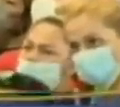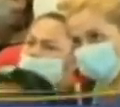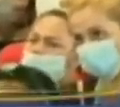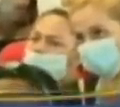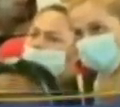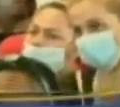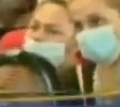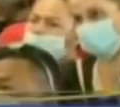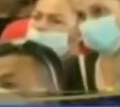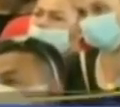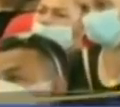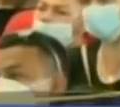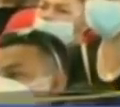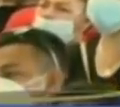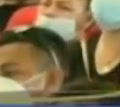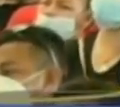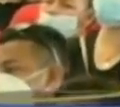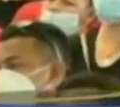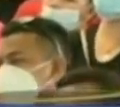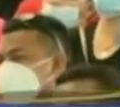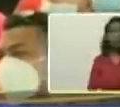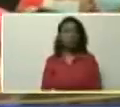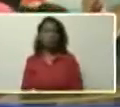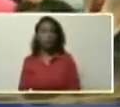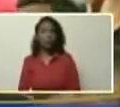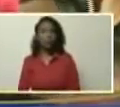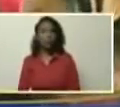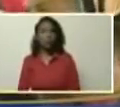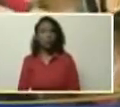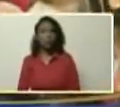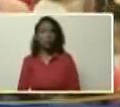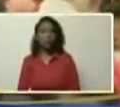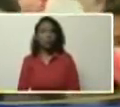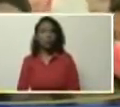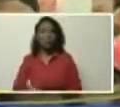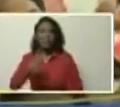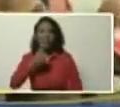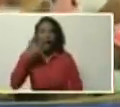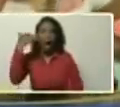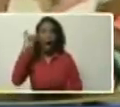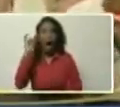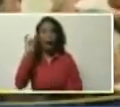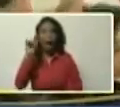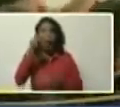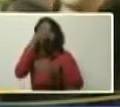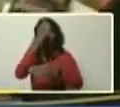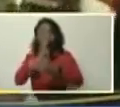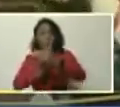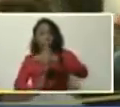cuna de nuestro comandante Hugo Chávez? ¿Quién tiene la honestidad,